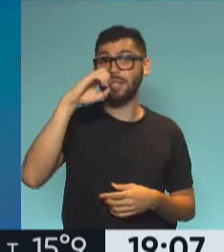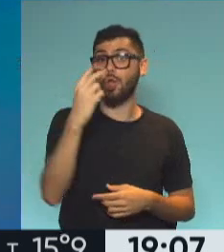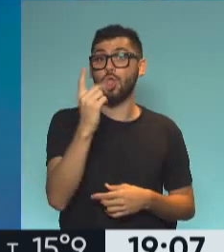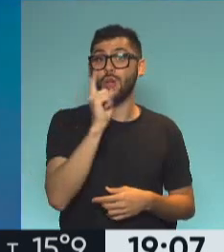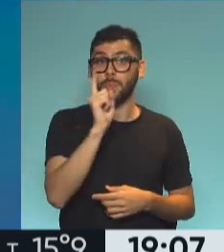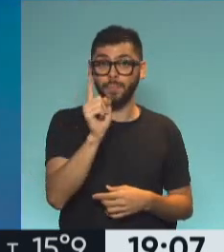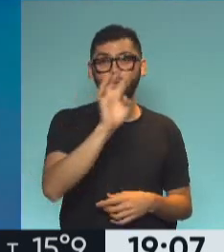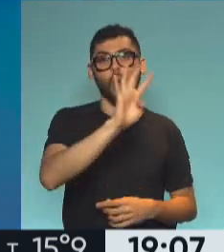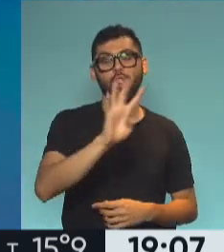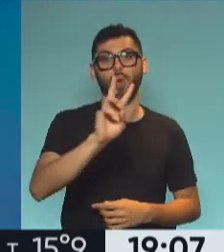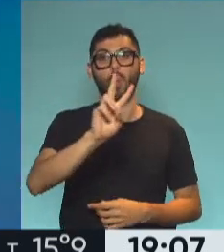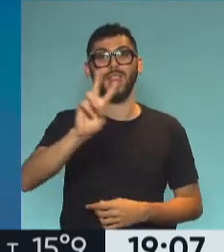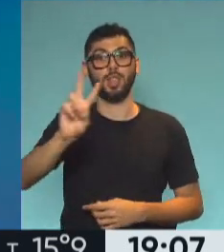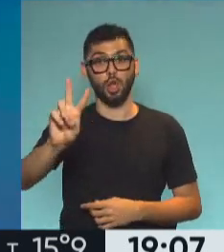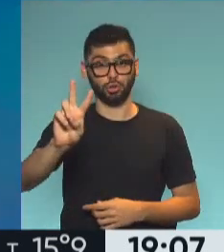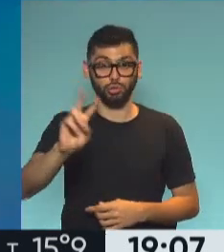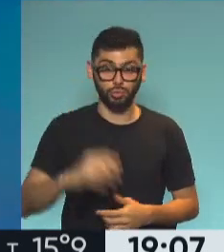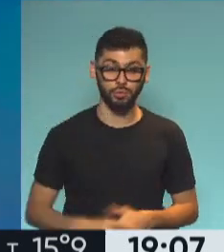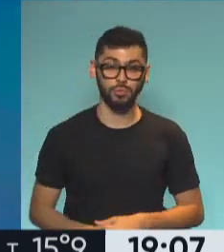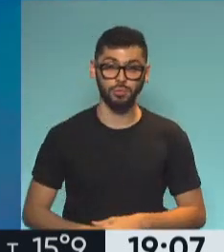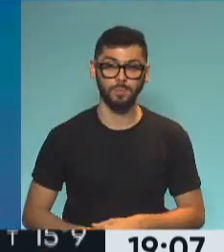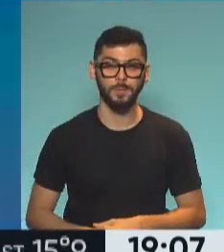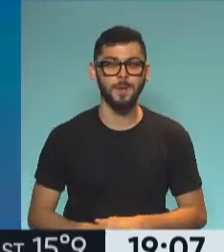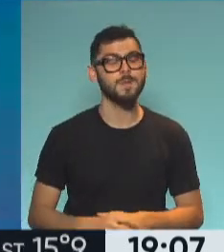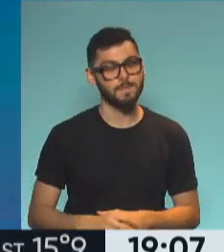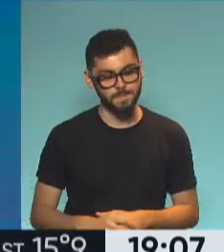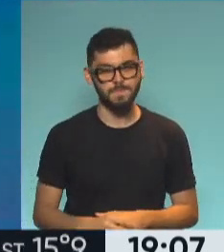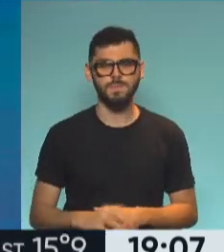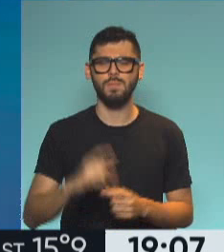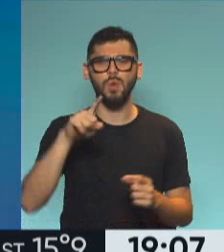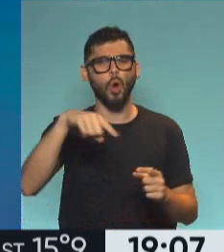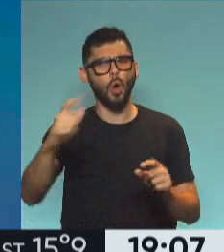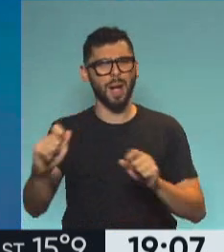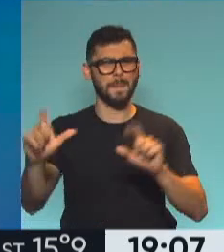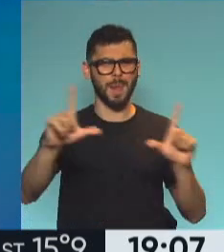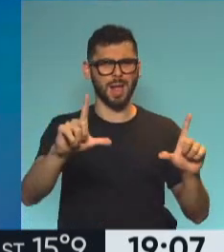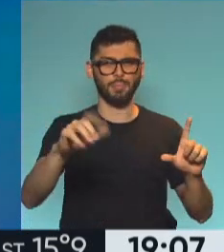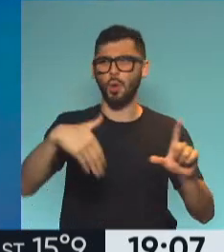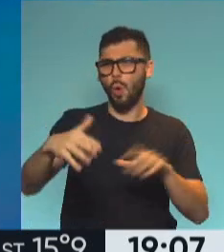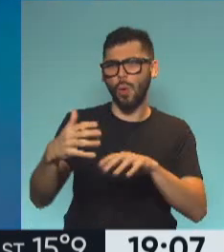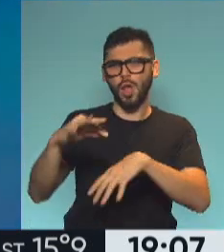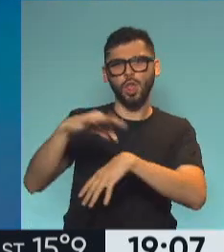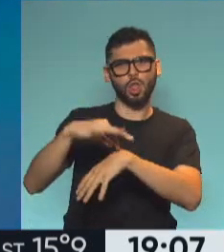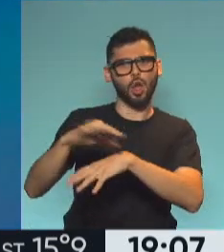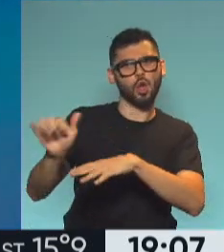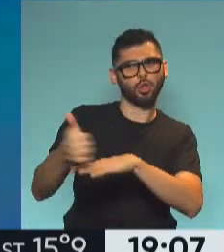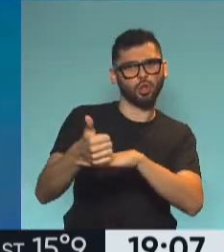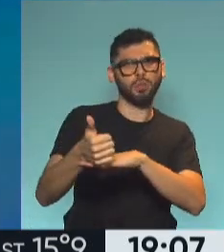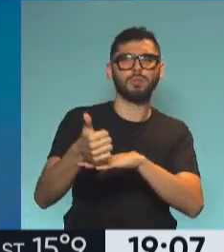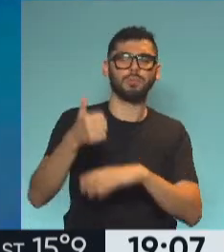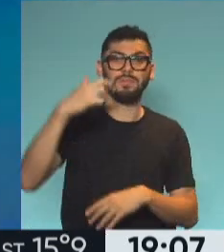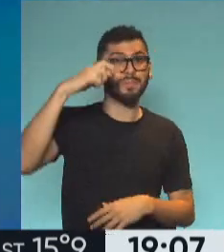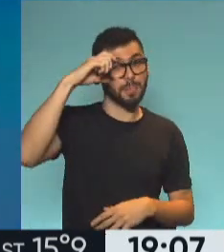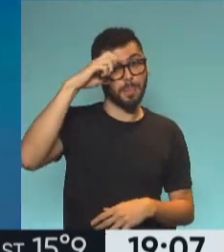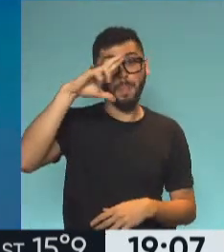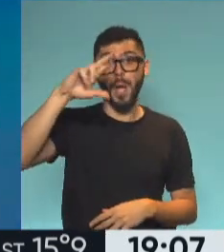3.702.422 en total desde el primer caso registrado, ¿no? Así es, vamos a ver algunas otras placas porque ya sumamos al doctor Perrone para que nos diga lo